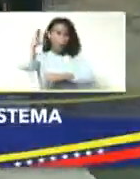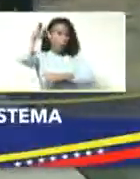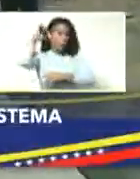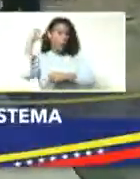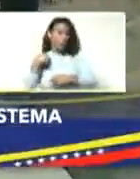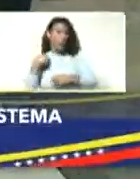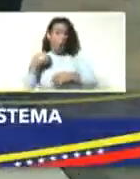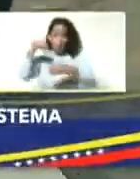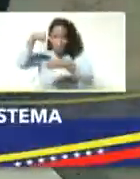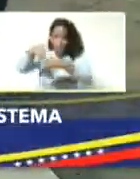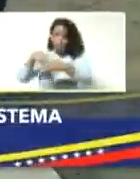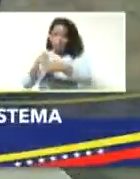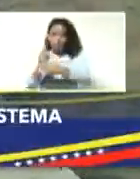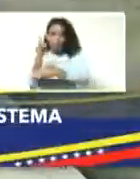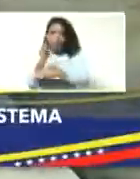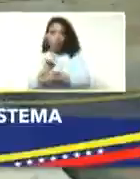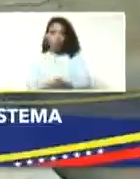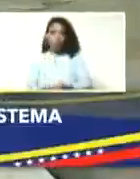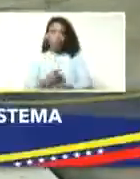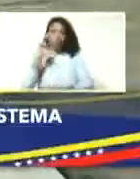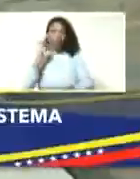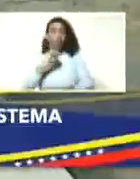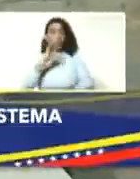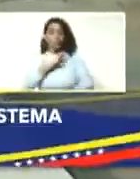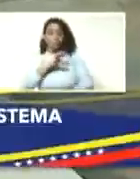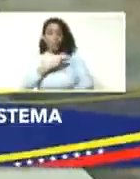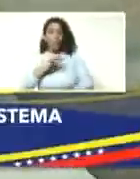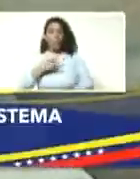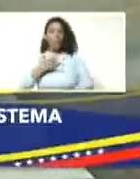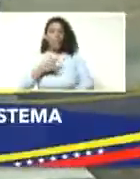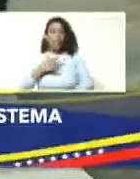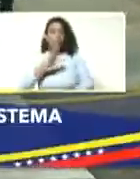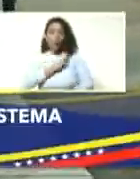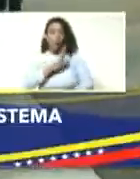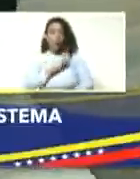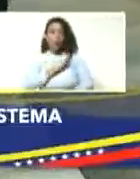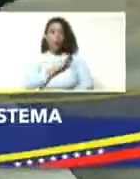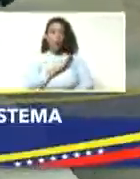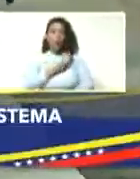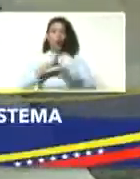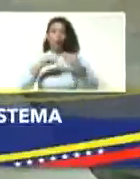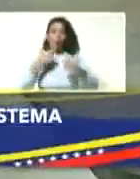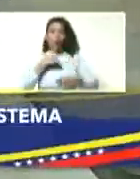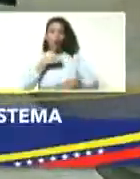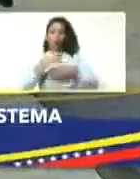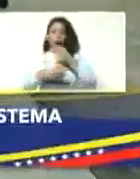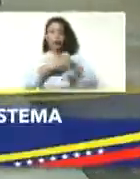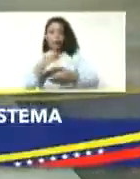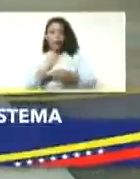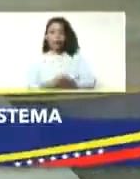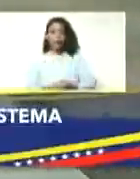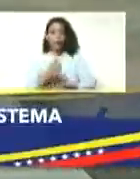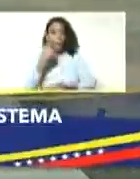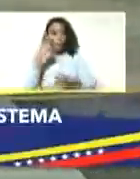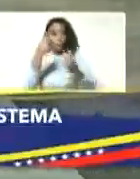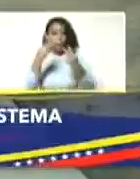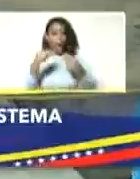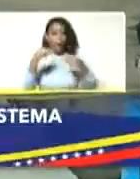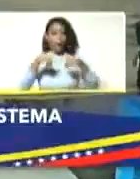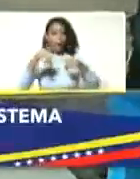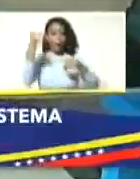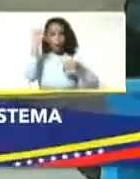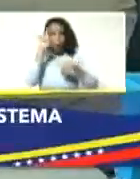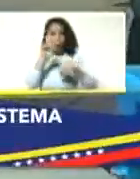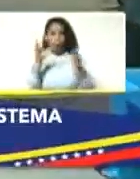yo. Ah, Andri. Sí, señor, tener sentido de pertenencia por todo lo que hacemos. Mira, aquí tengo un grupo